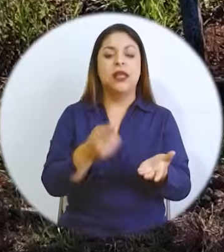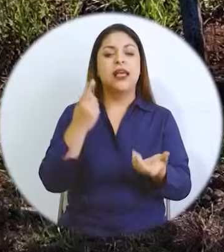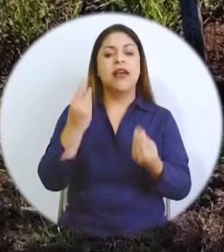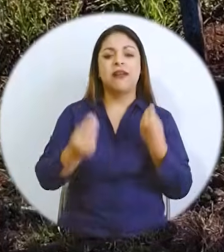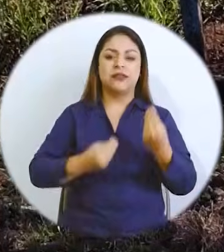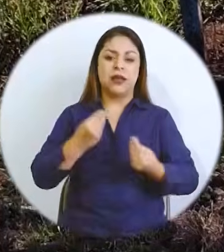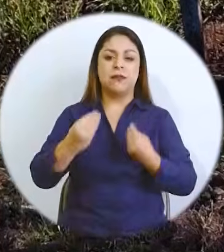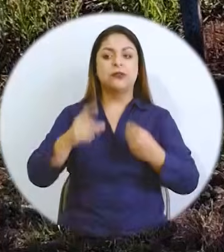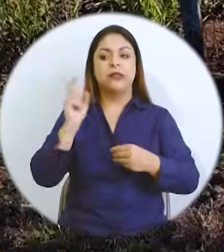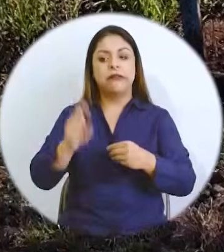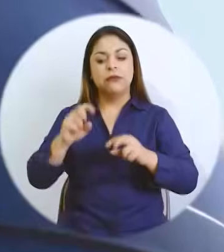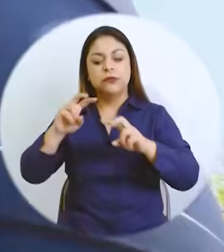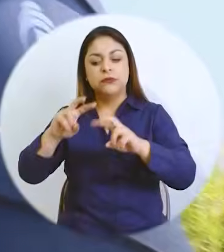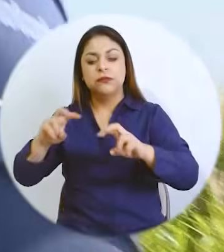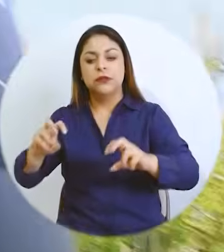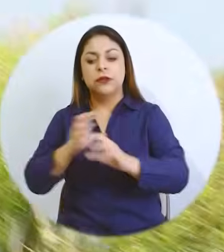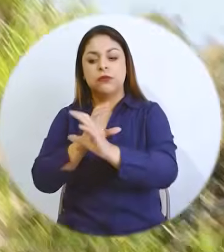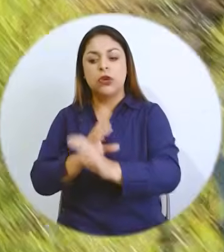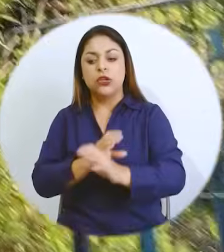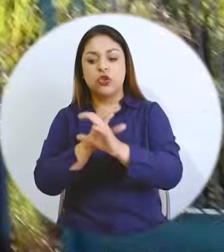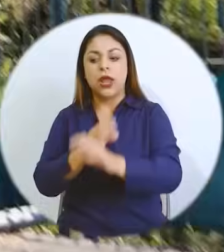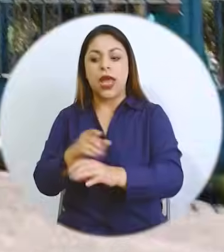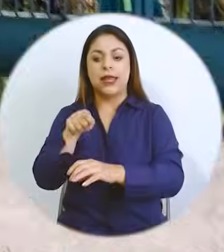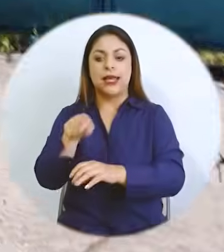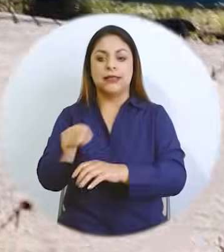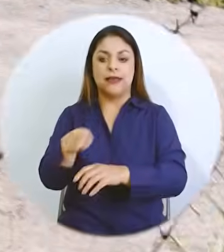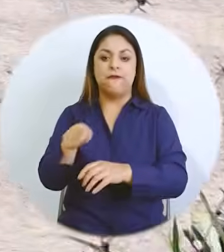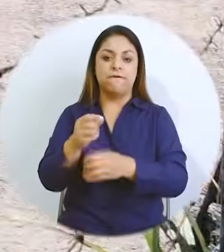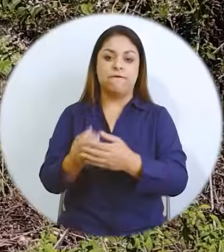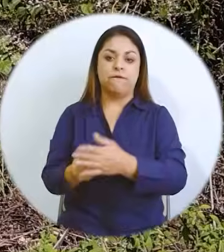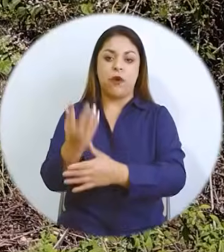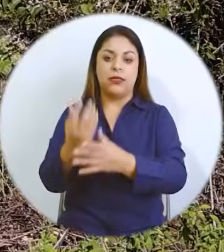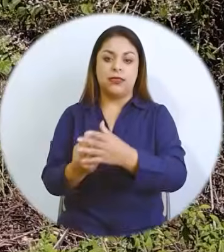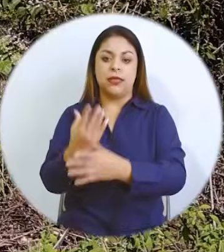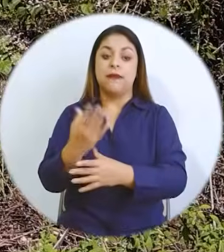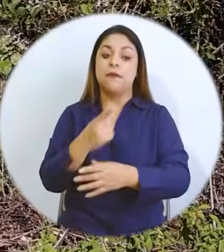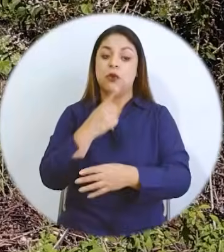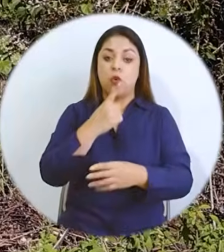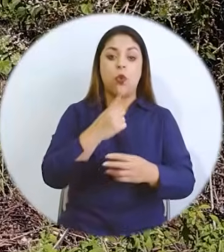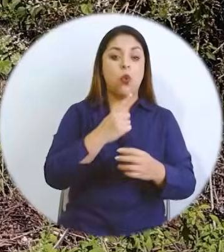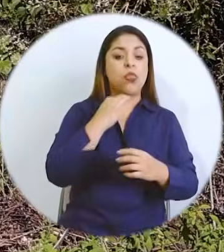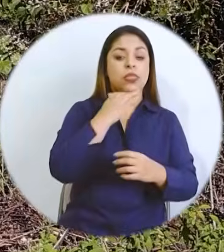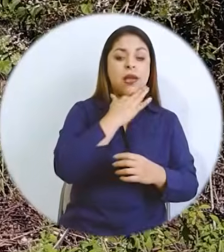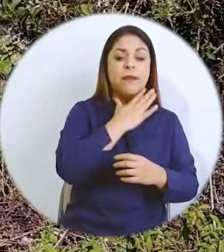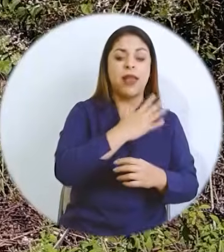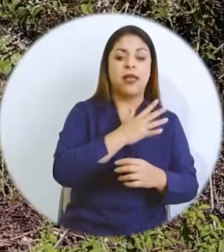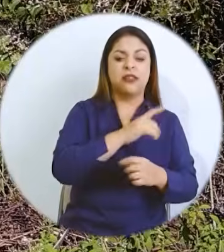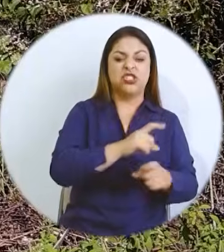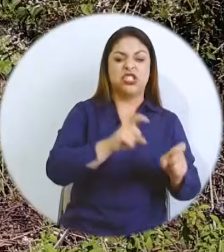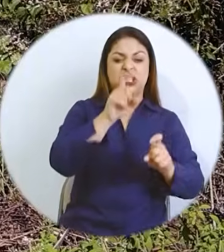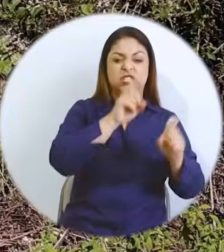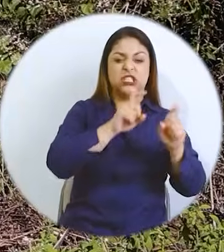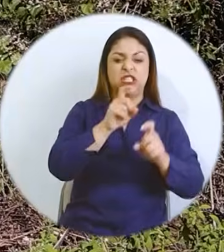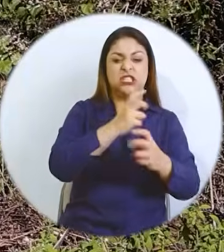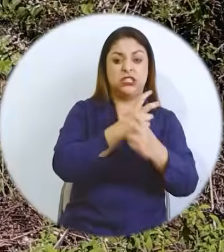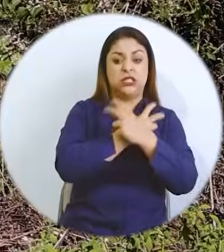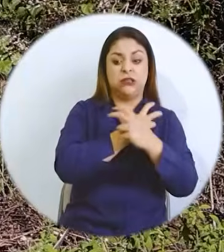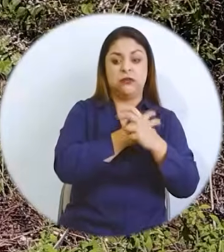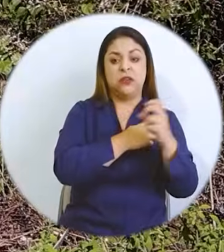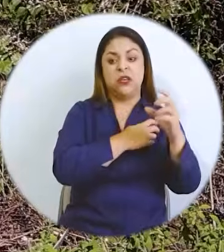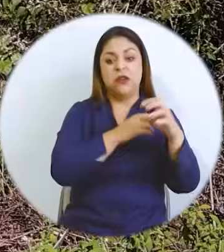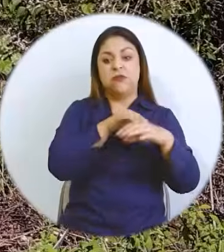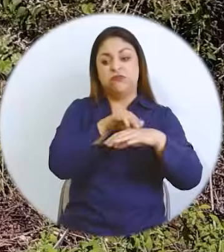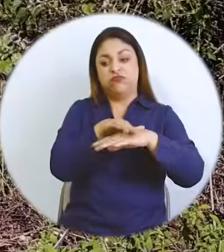las fuentes, tener el cuidado, ¿verdad?, y saber que esos contaminantes de esos agroquímicos poco a poco van